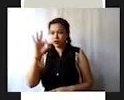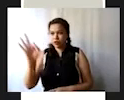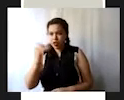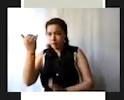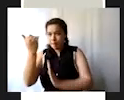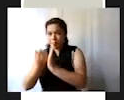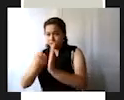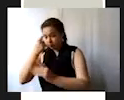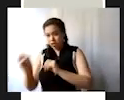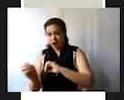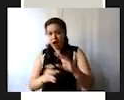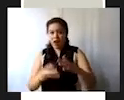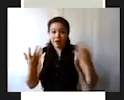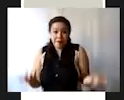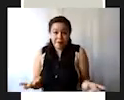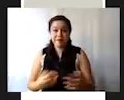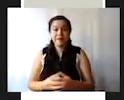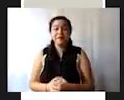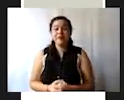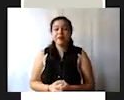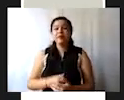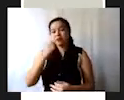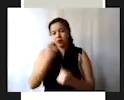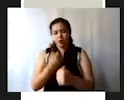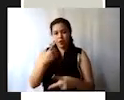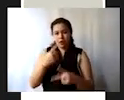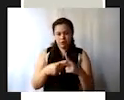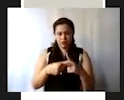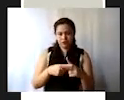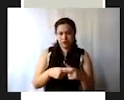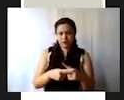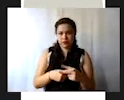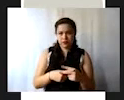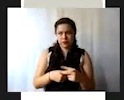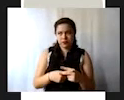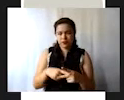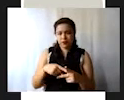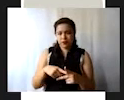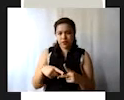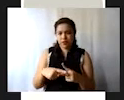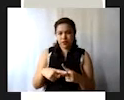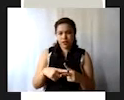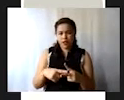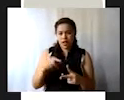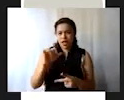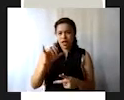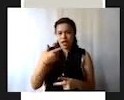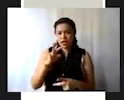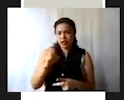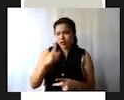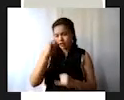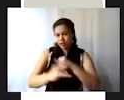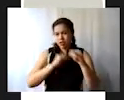obviamente, pues hay, según cifras de la Agencia Internacional de Prevención de la Ceguera,